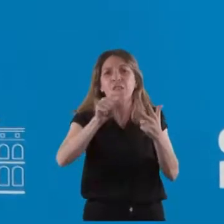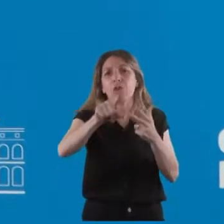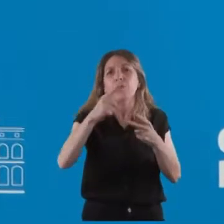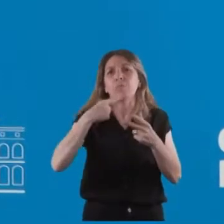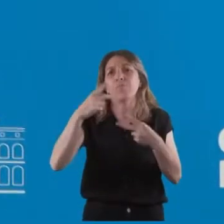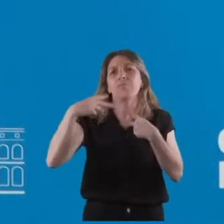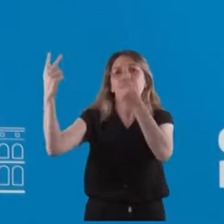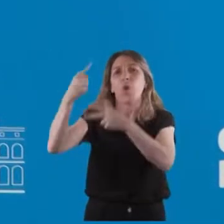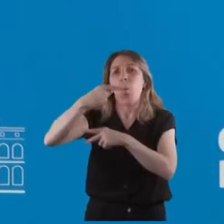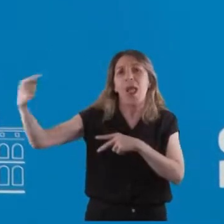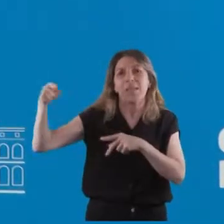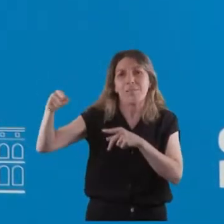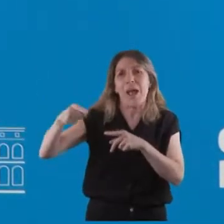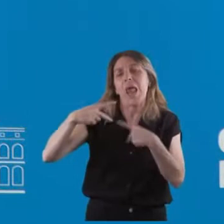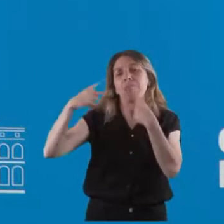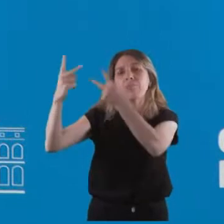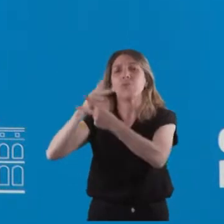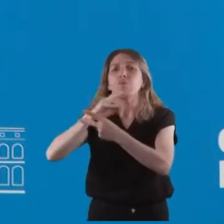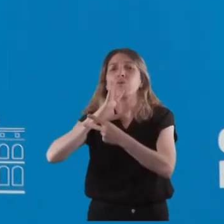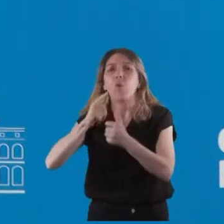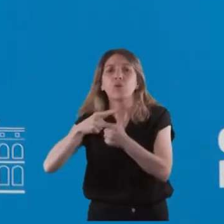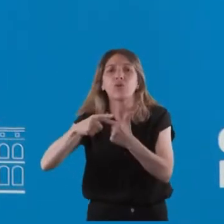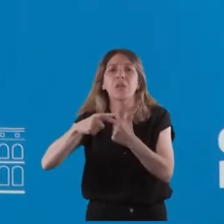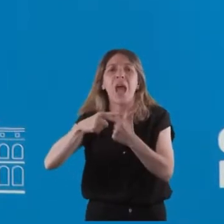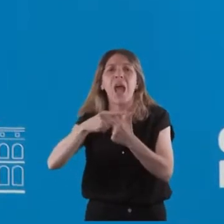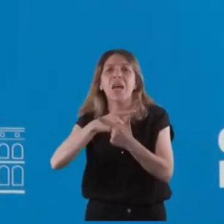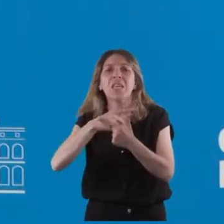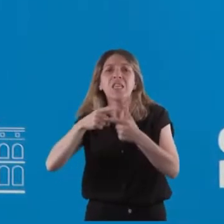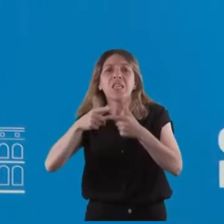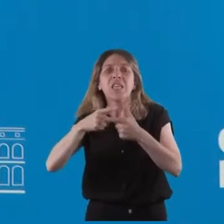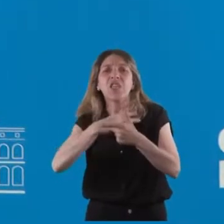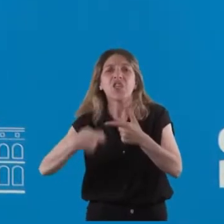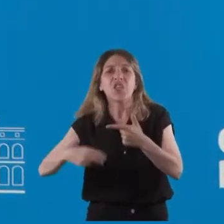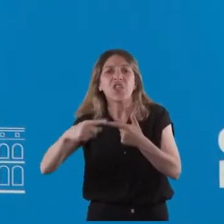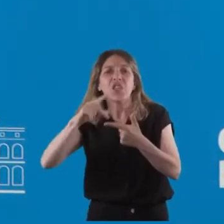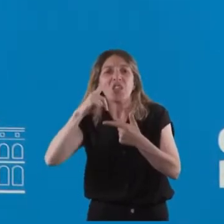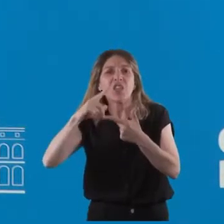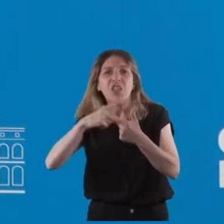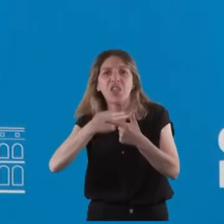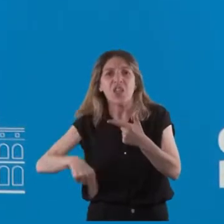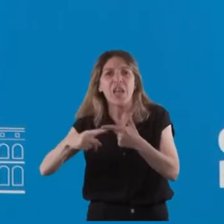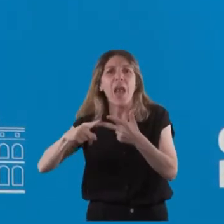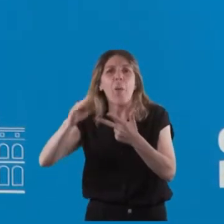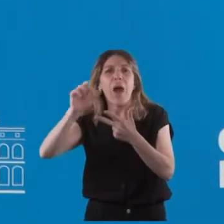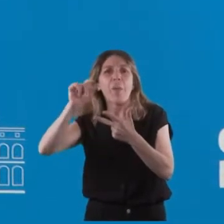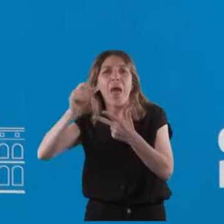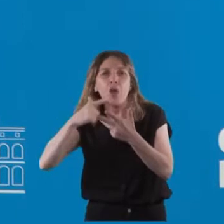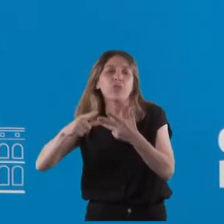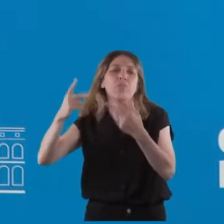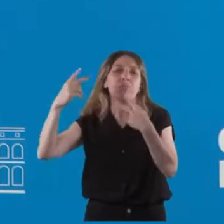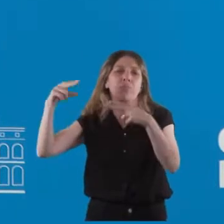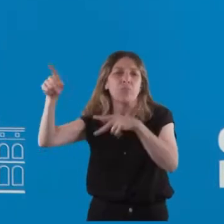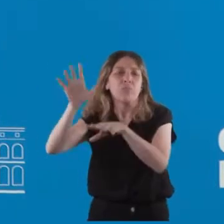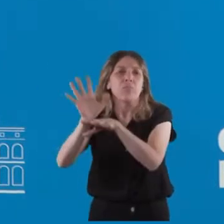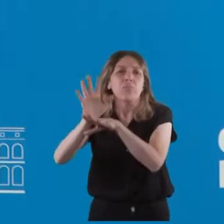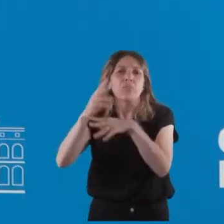que nos llevó a rusia a china y a barbados con una escala técnica en madrid durante la cual se llevaron adelante